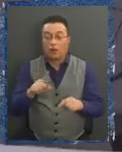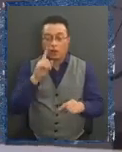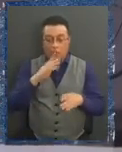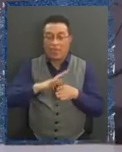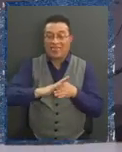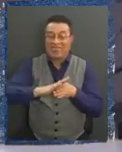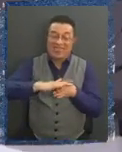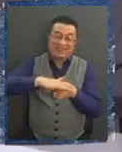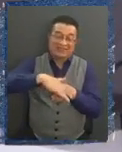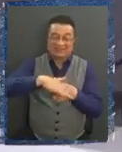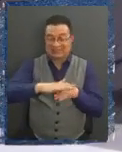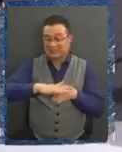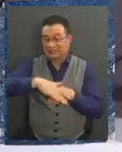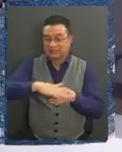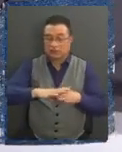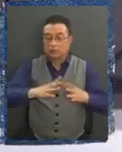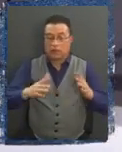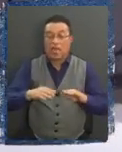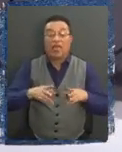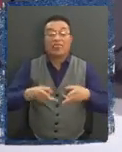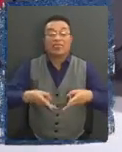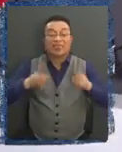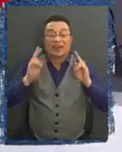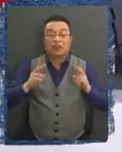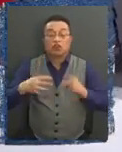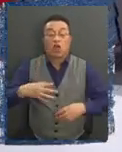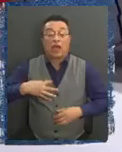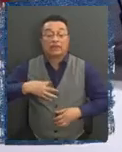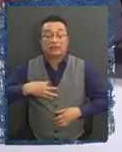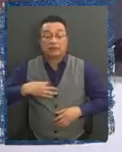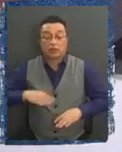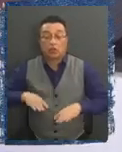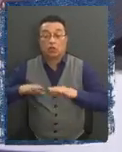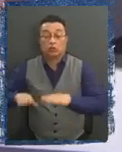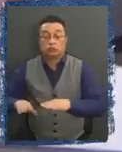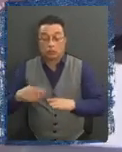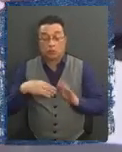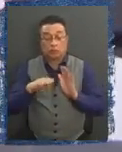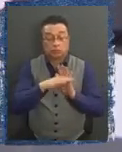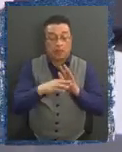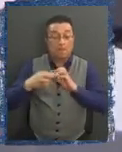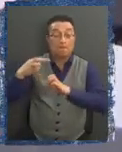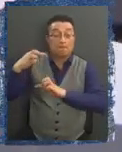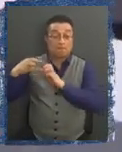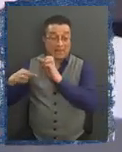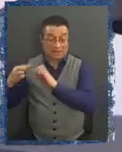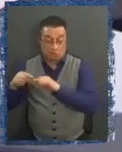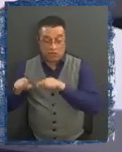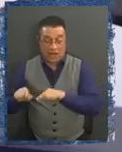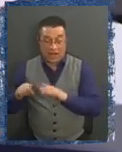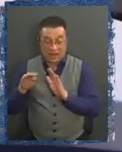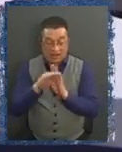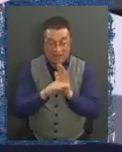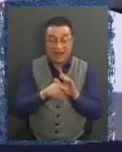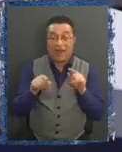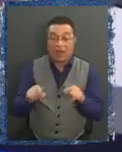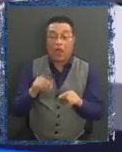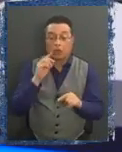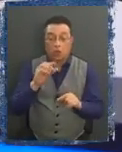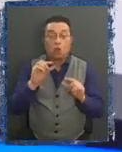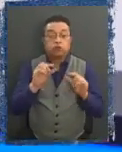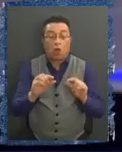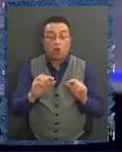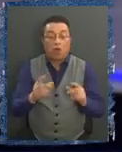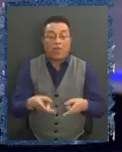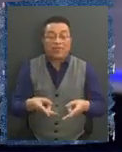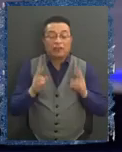desequilibrado catálogo de derechos a favor de derechos civiles de contenido patrimonial escasos derechos